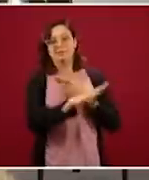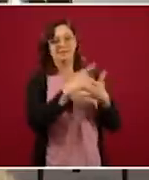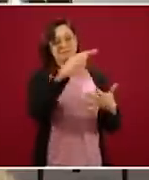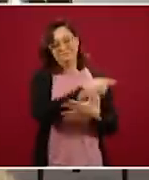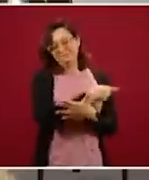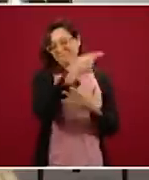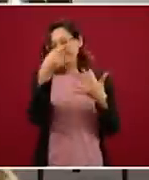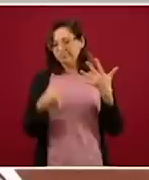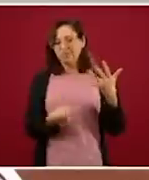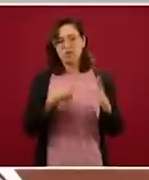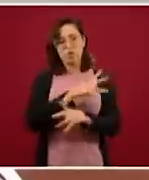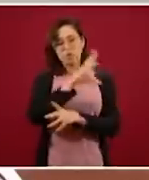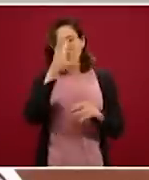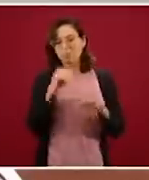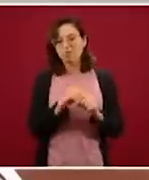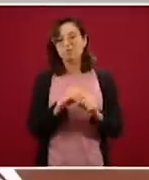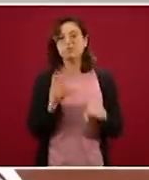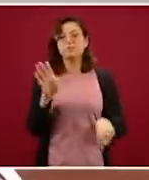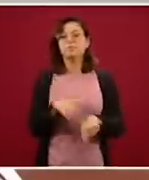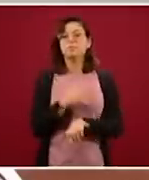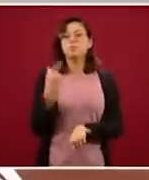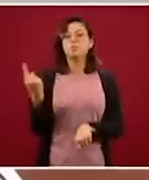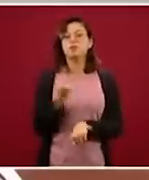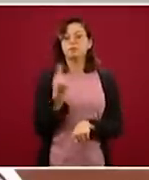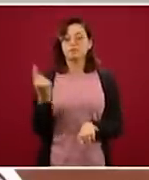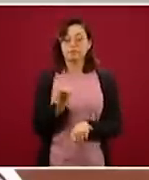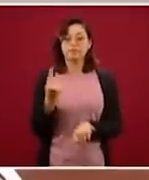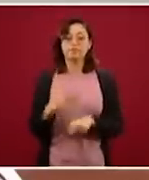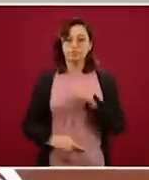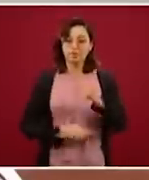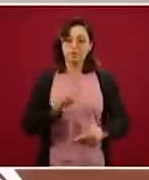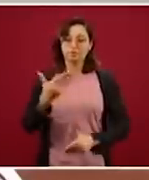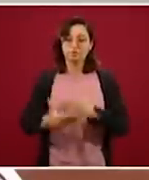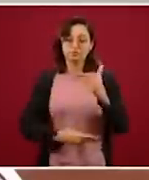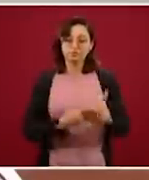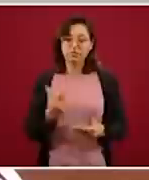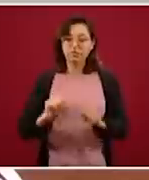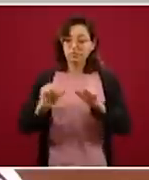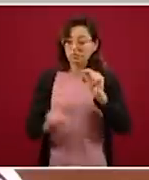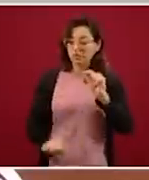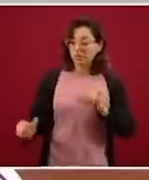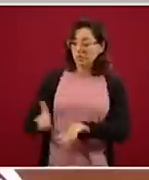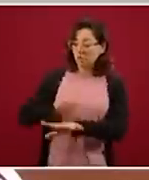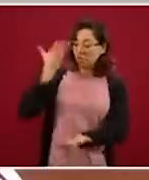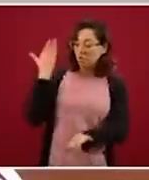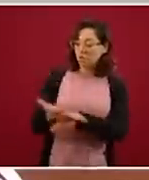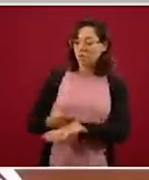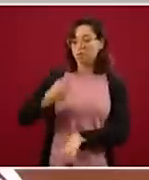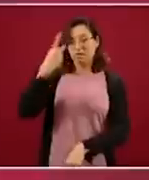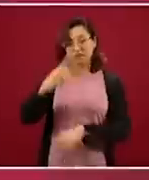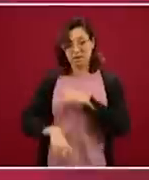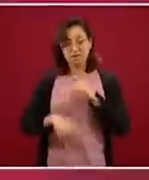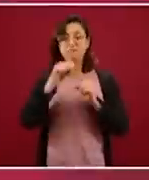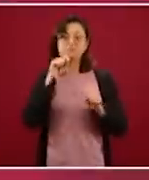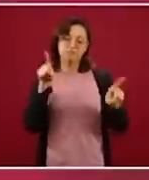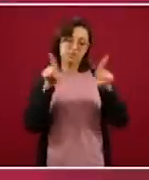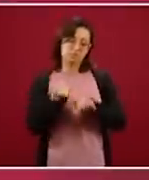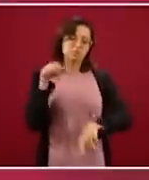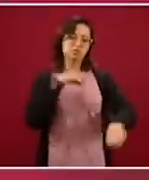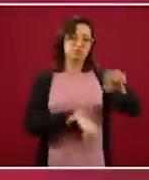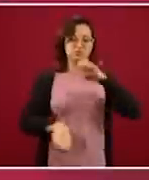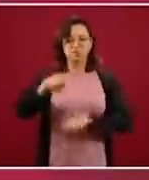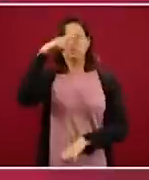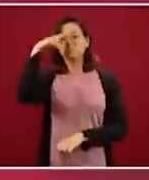tipo de prácticas porque al final del día están ocasionando un daño al Estado mexicano y un daño también al empresariado